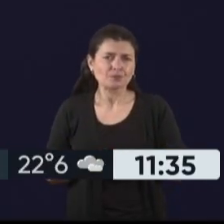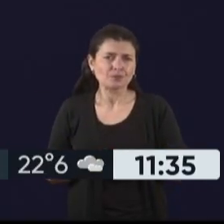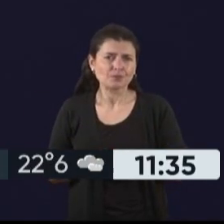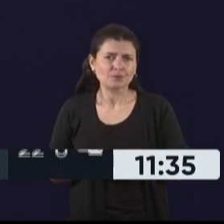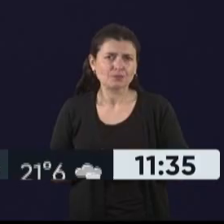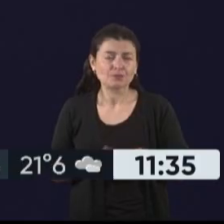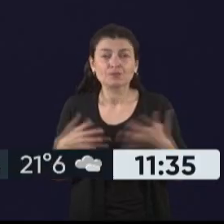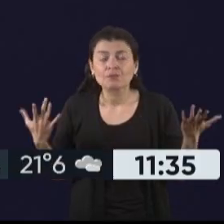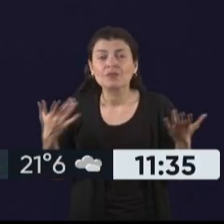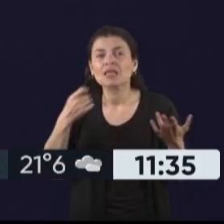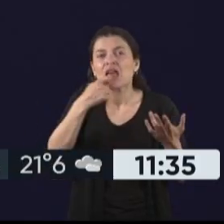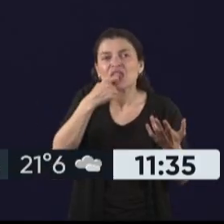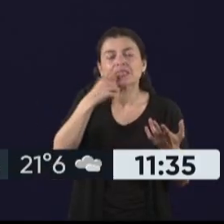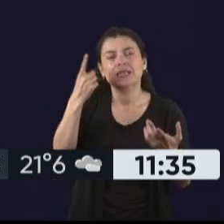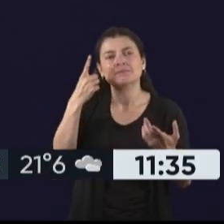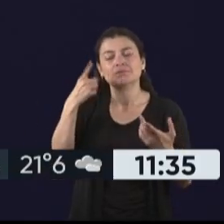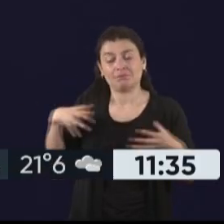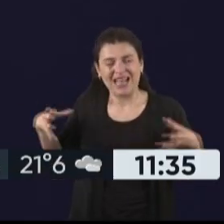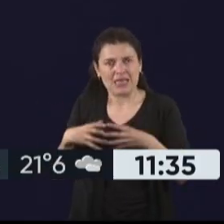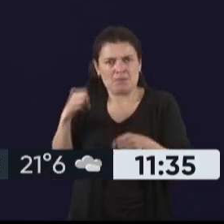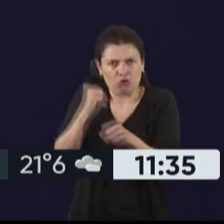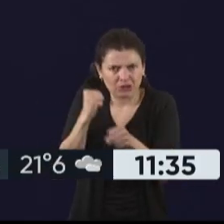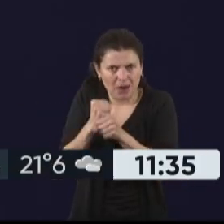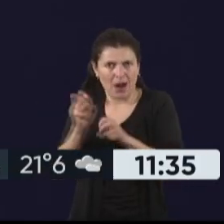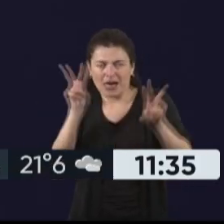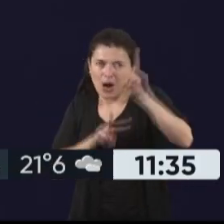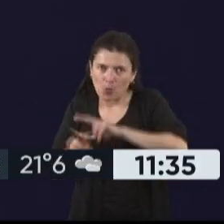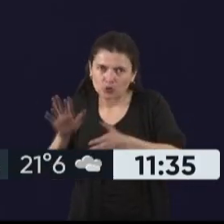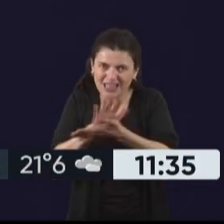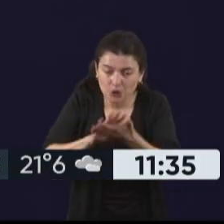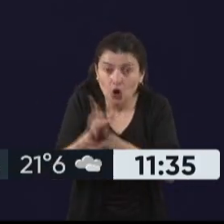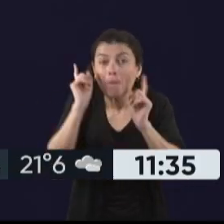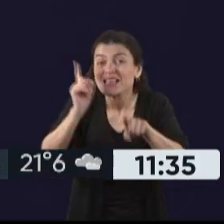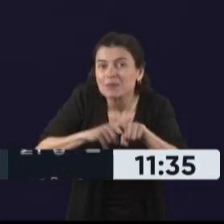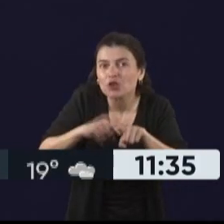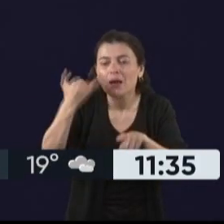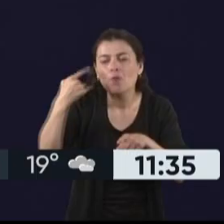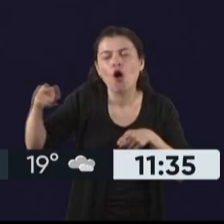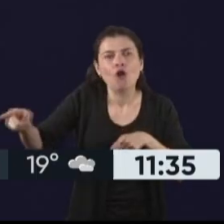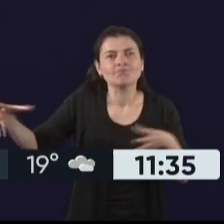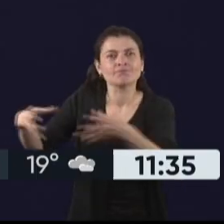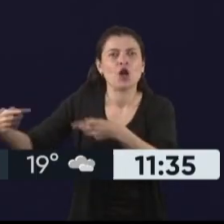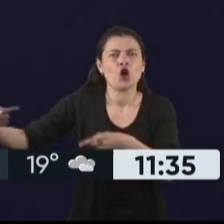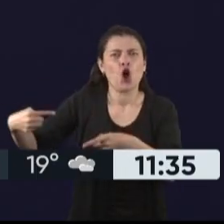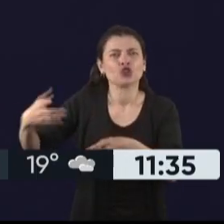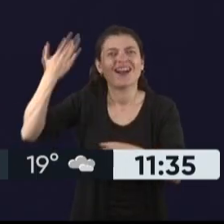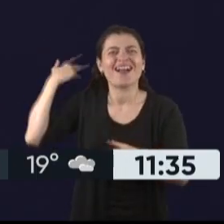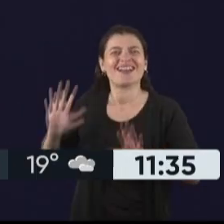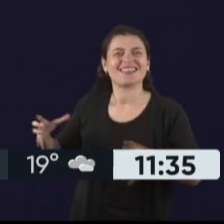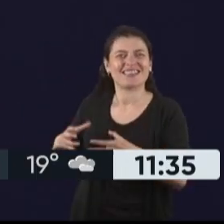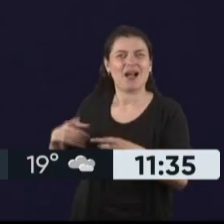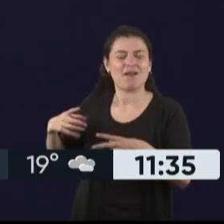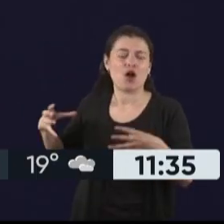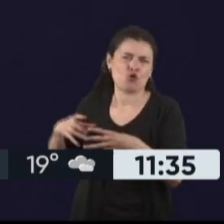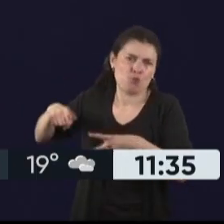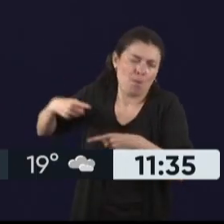enfrente tenés el monstruo del pasado, o sea, cuando vos por el espejo retrovisor ves lo que podés llegar a tener adelante, cosa que no va a